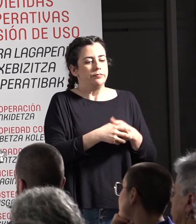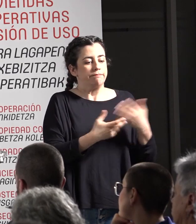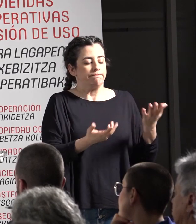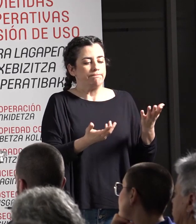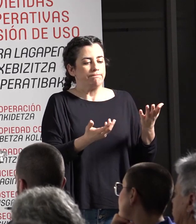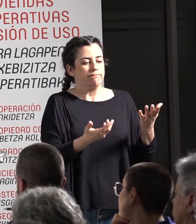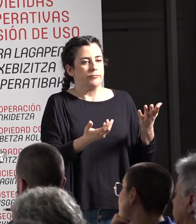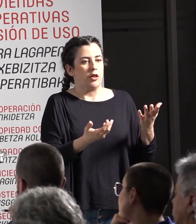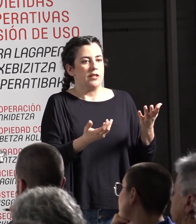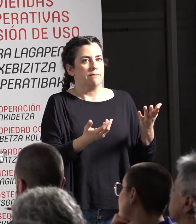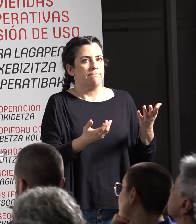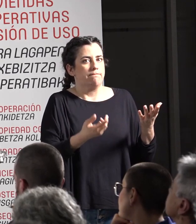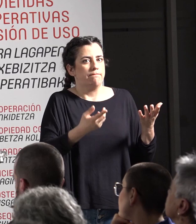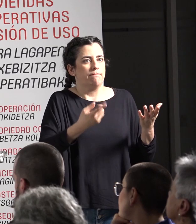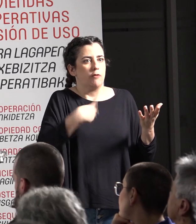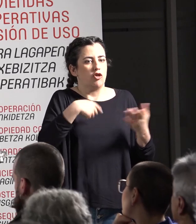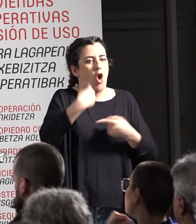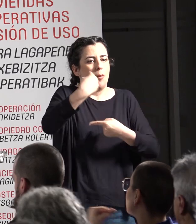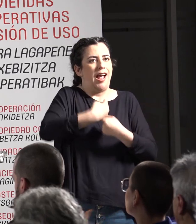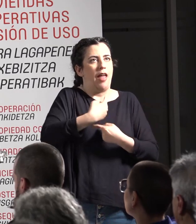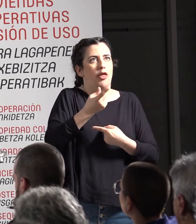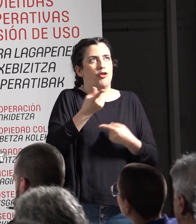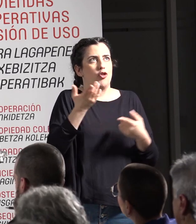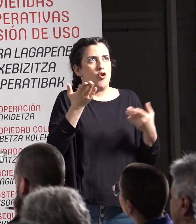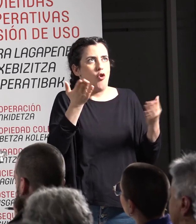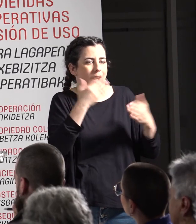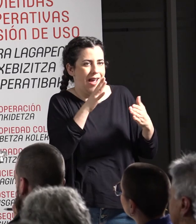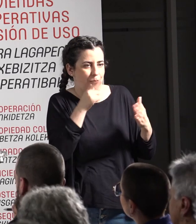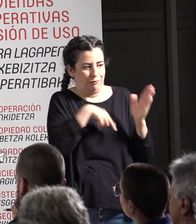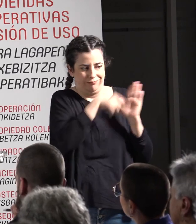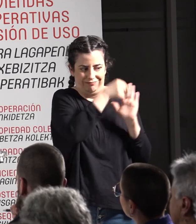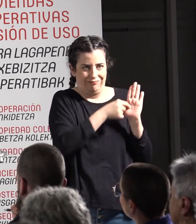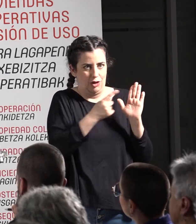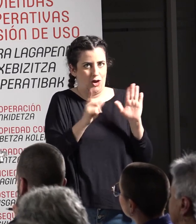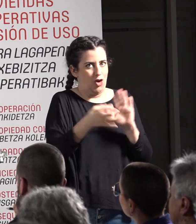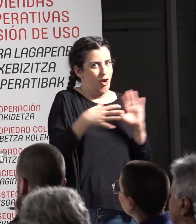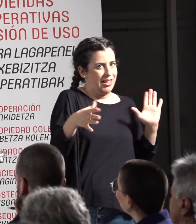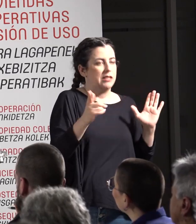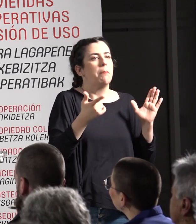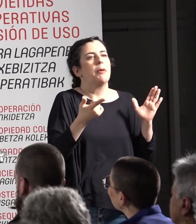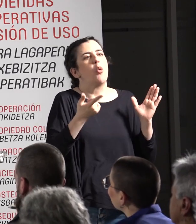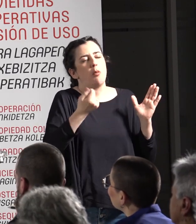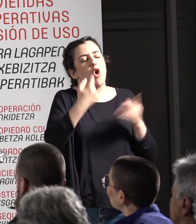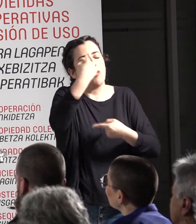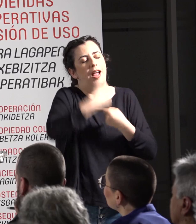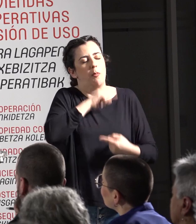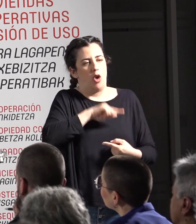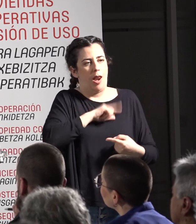de obligación, si teníamos una obligación moral, porque si nos ponemos la etiqueta de BACO ético, que sea para algo,